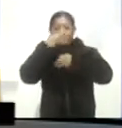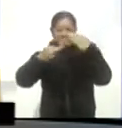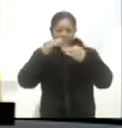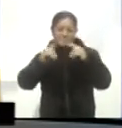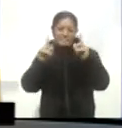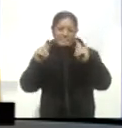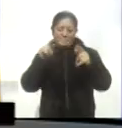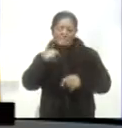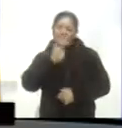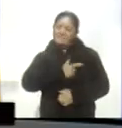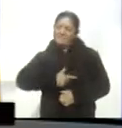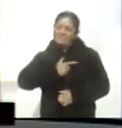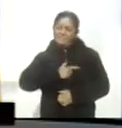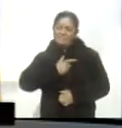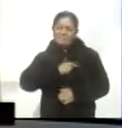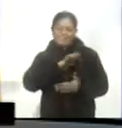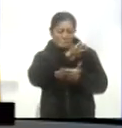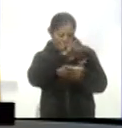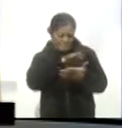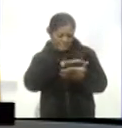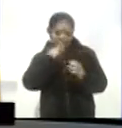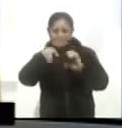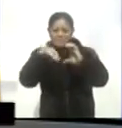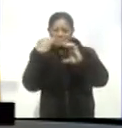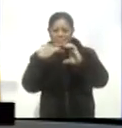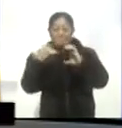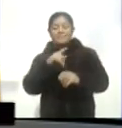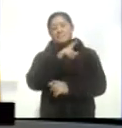muchísimo gusto estamos listos para leer sus comentarios.